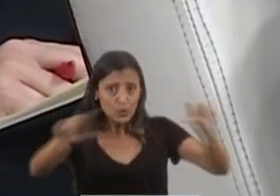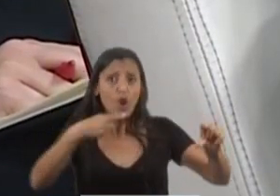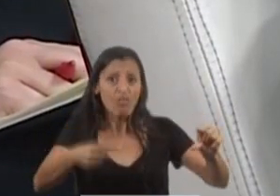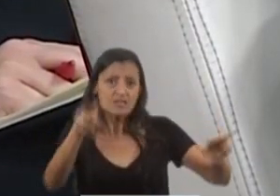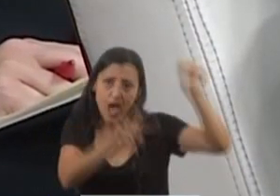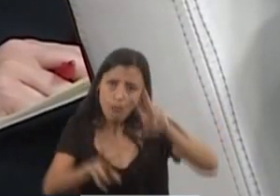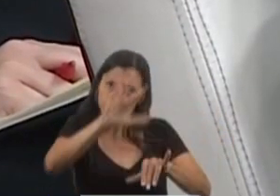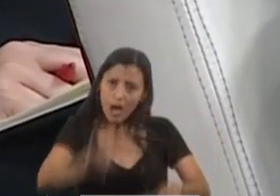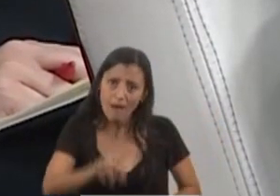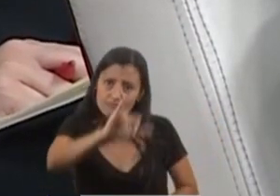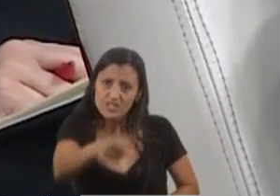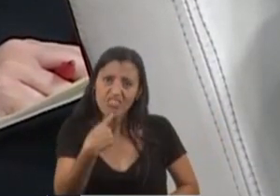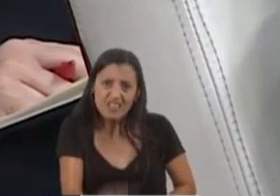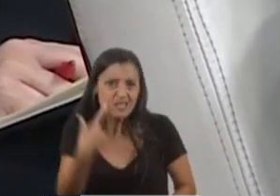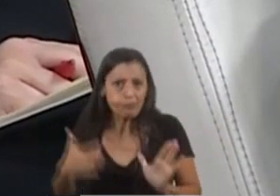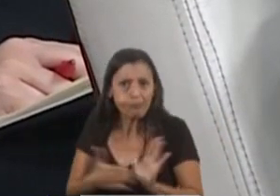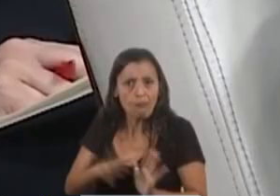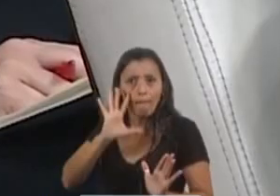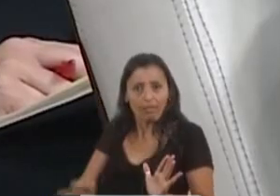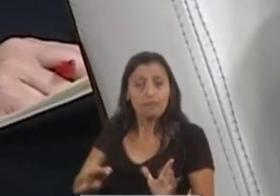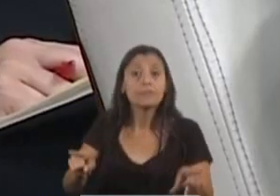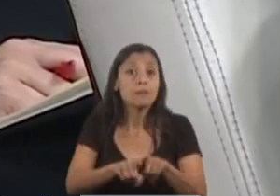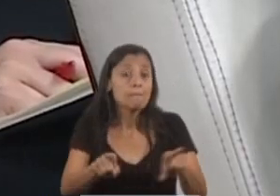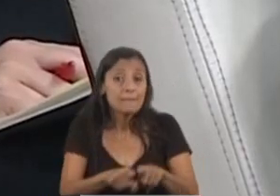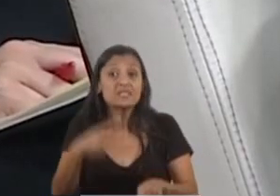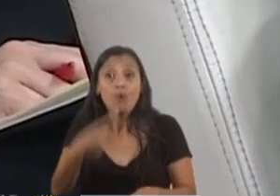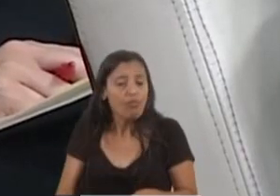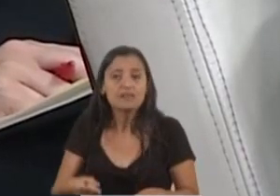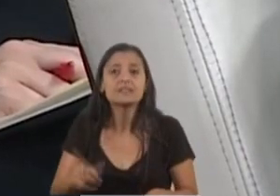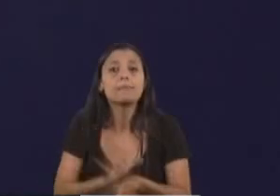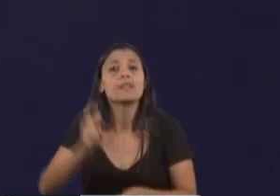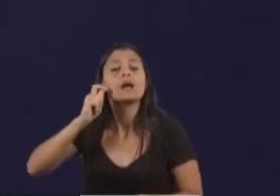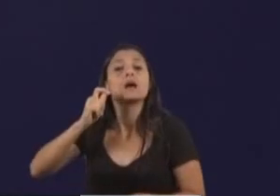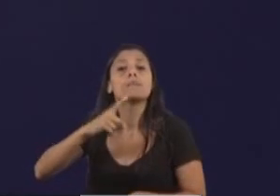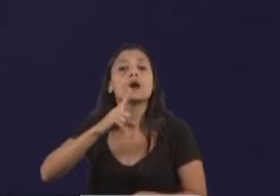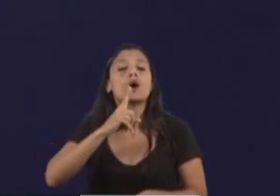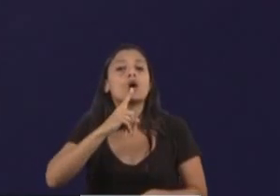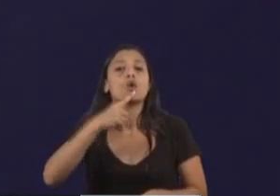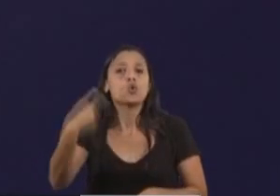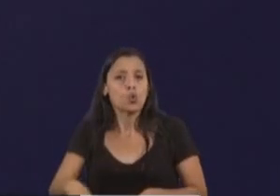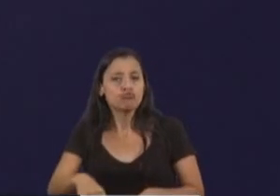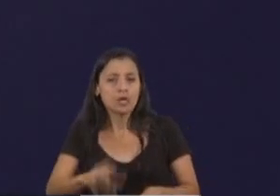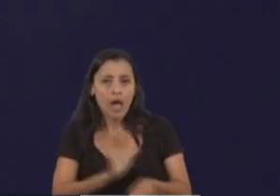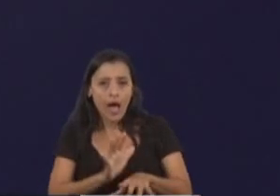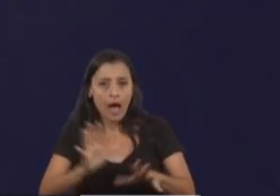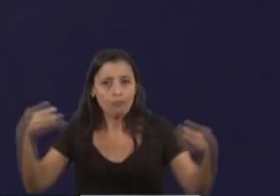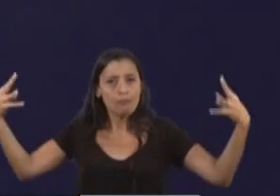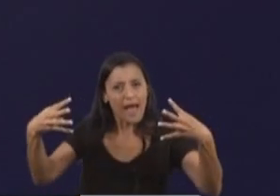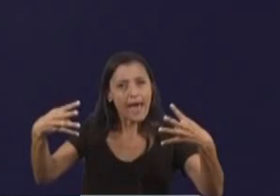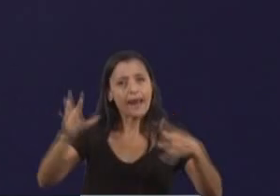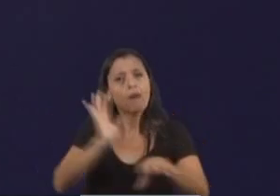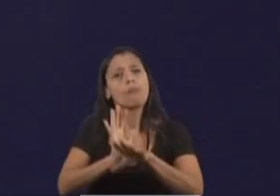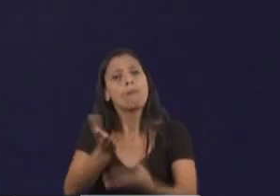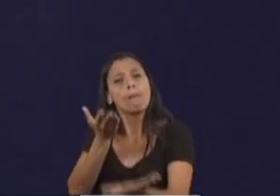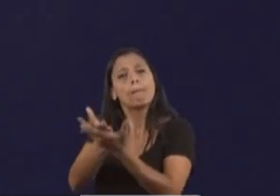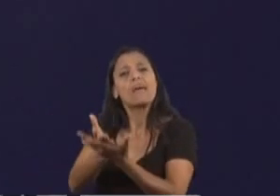la resolución se habla justamente de la retirada de las tropas rusas. Porque te repito, porque nosotros en